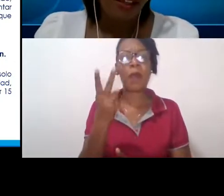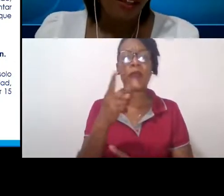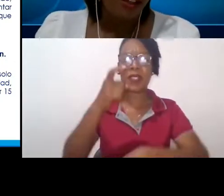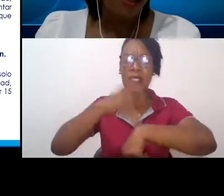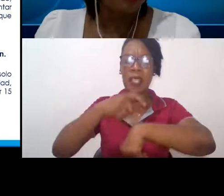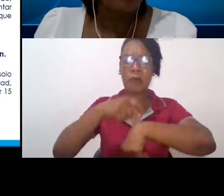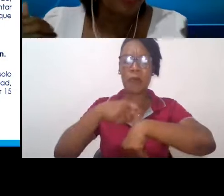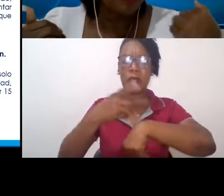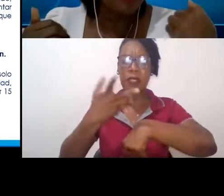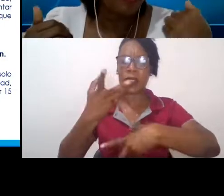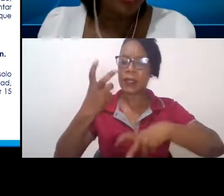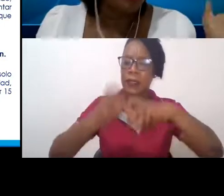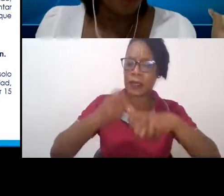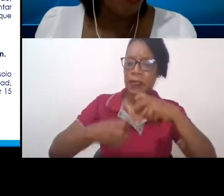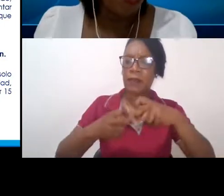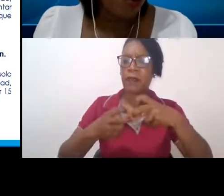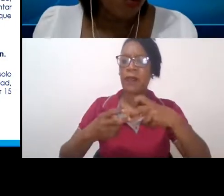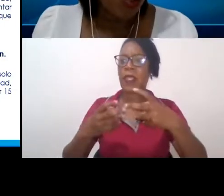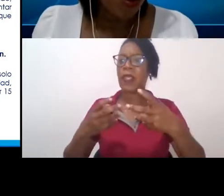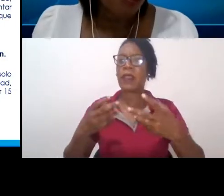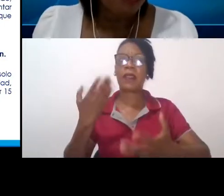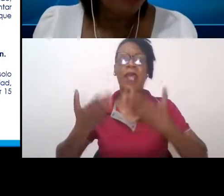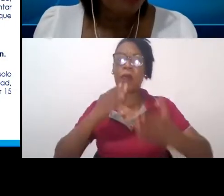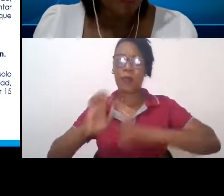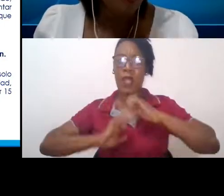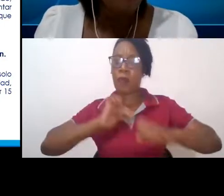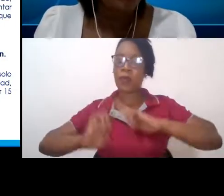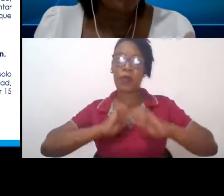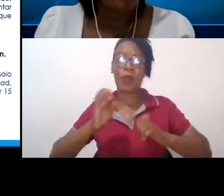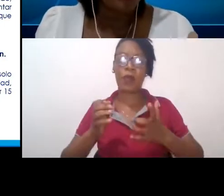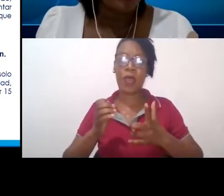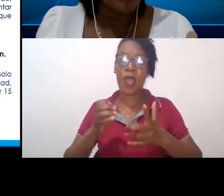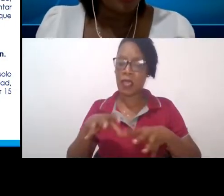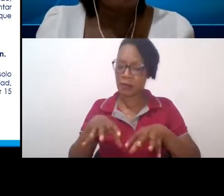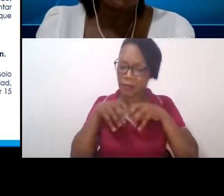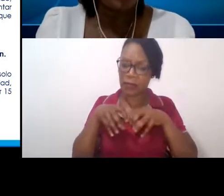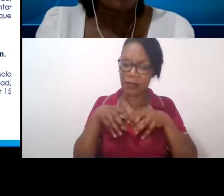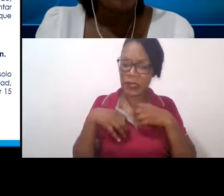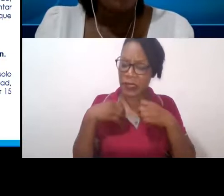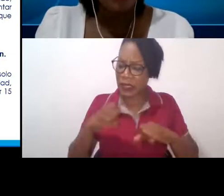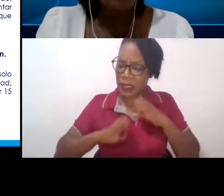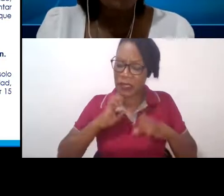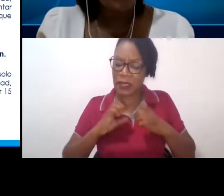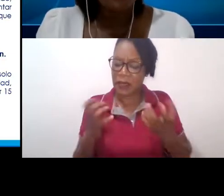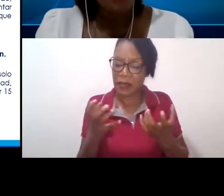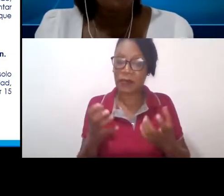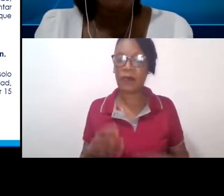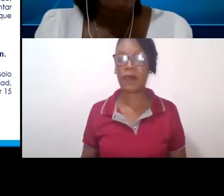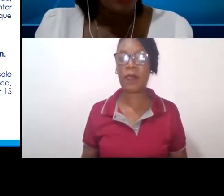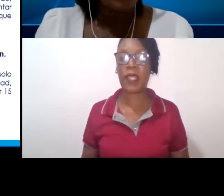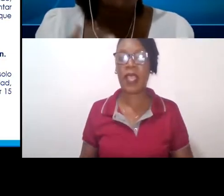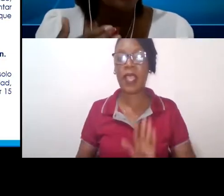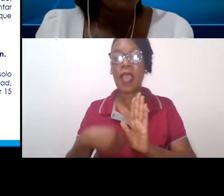sea, se desencadenó una emoción, hay una reacción emocional. Y esto suele